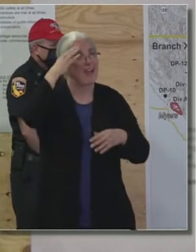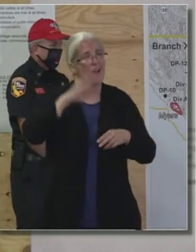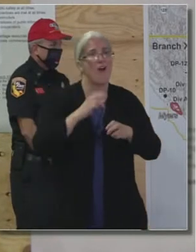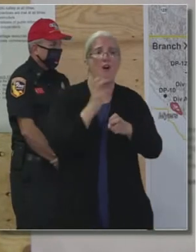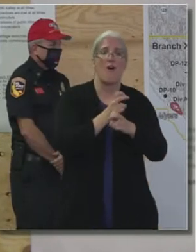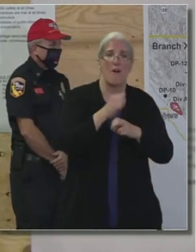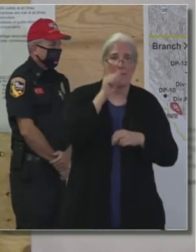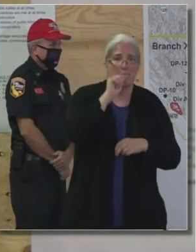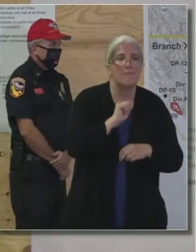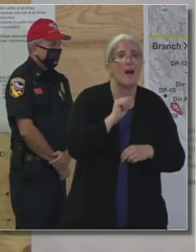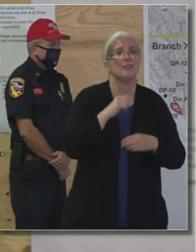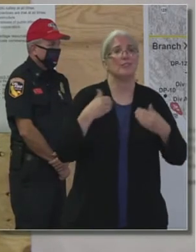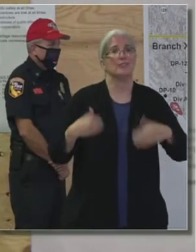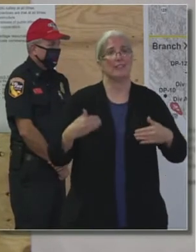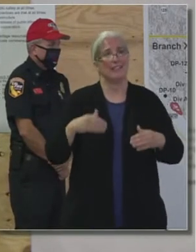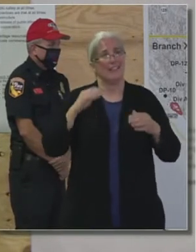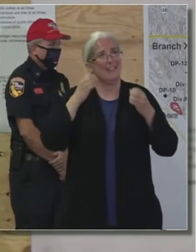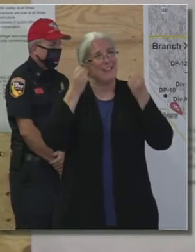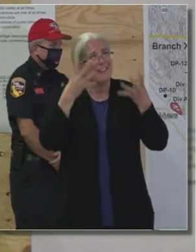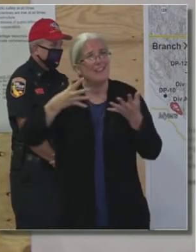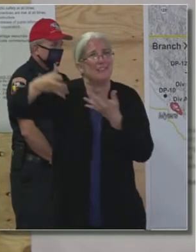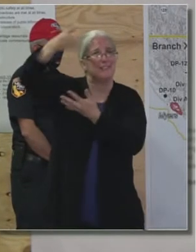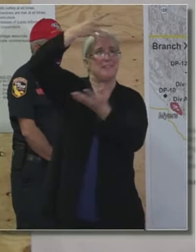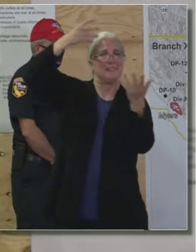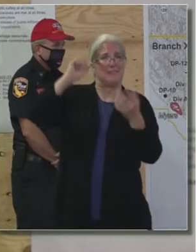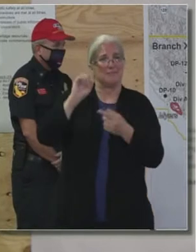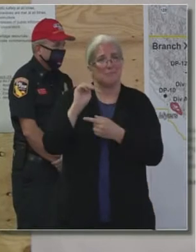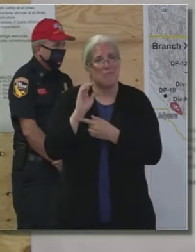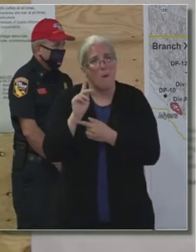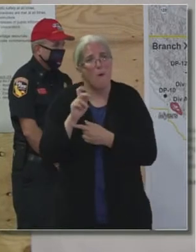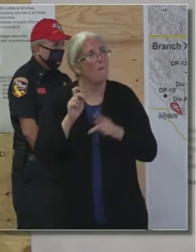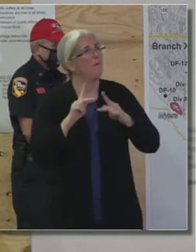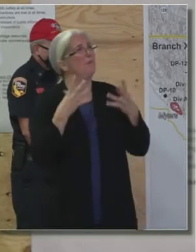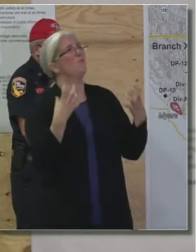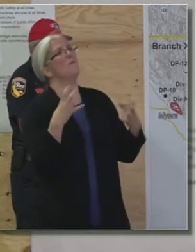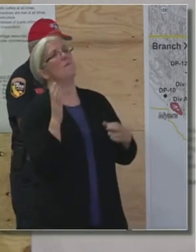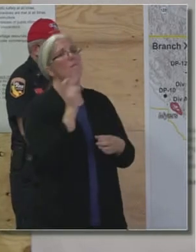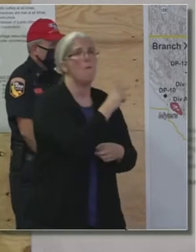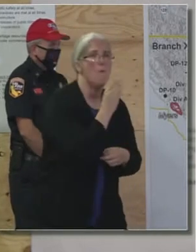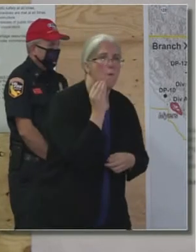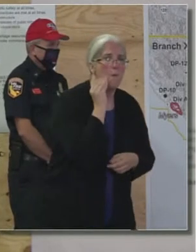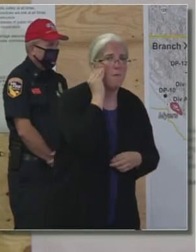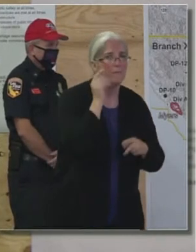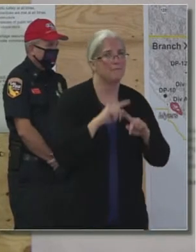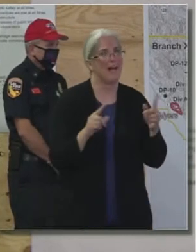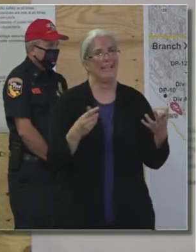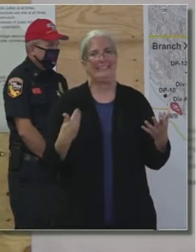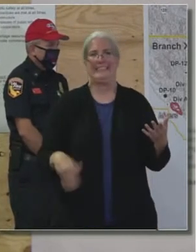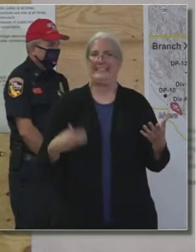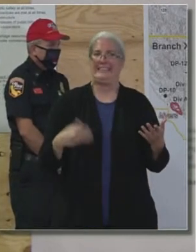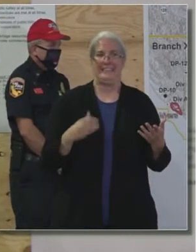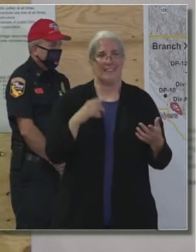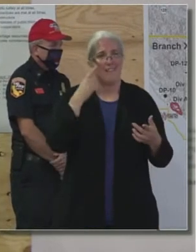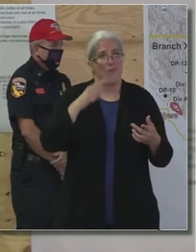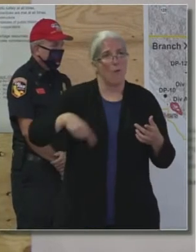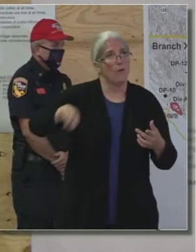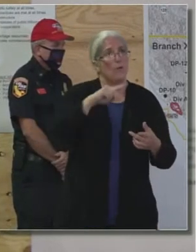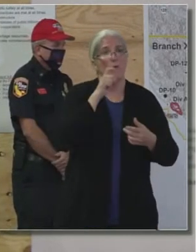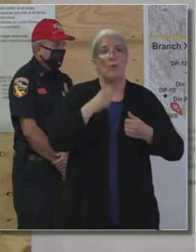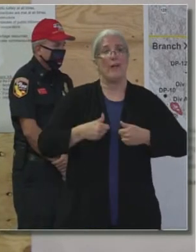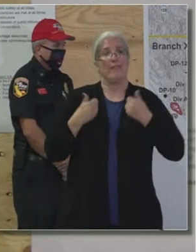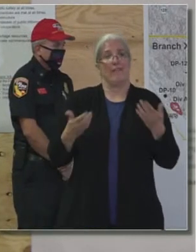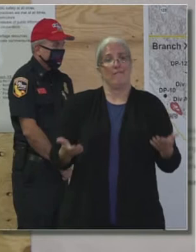tamaño de este incendio es inmenso para muchos de ustedes que han vivido eso no maligna parió la